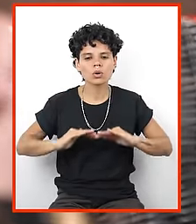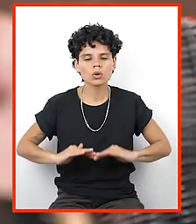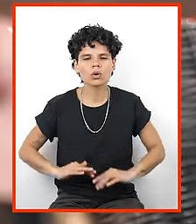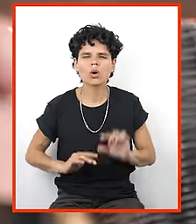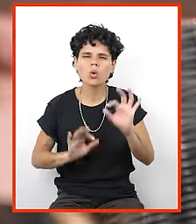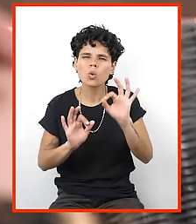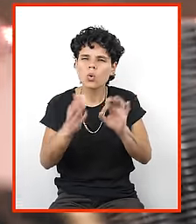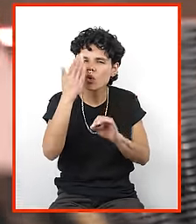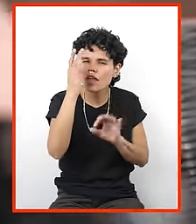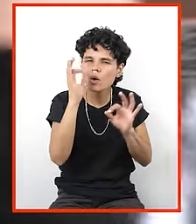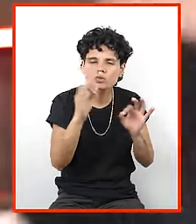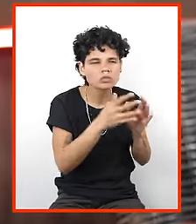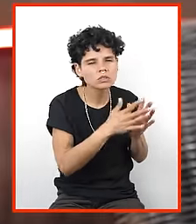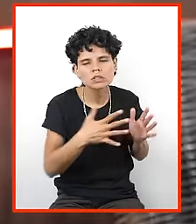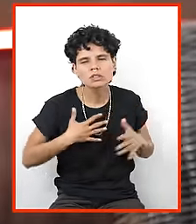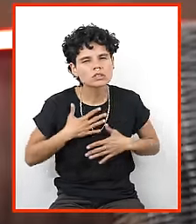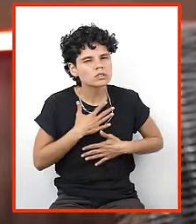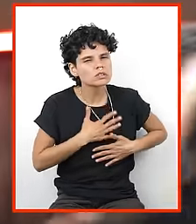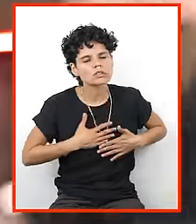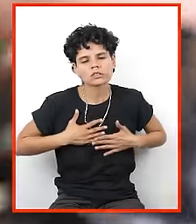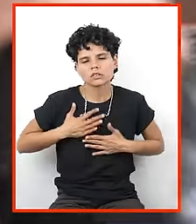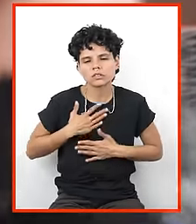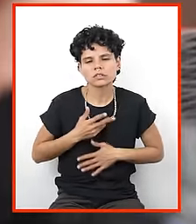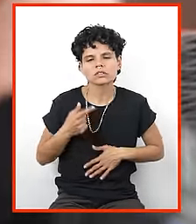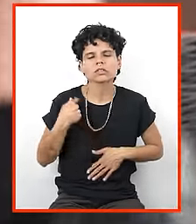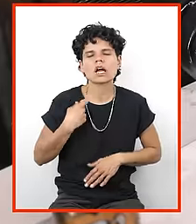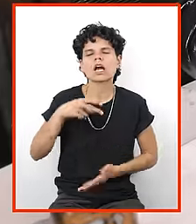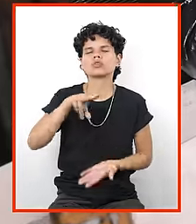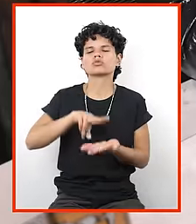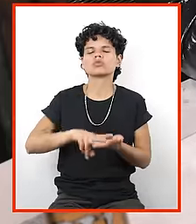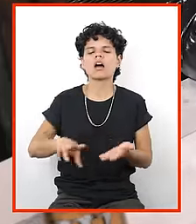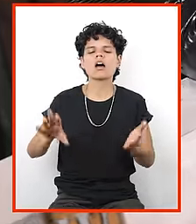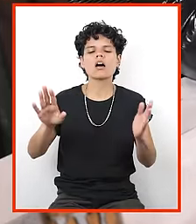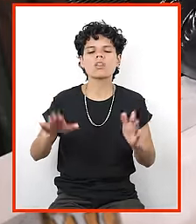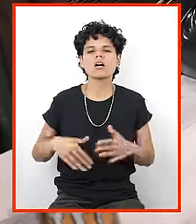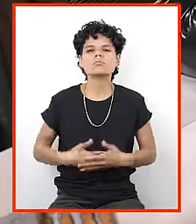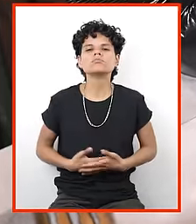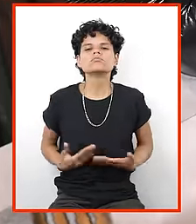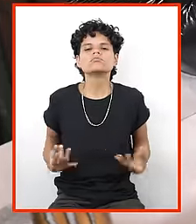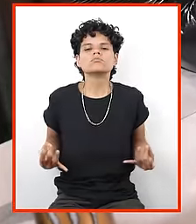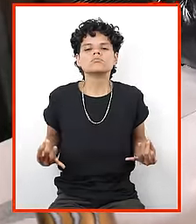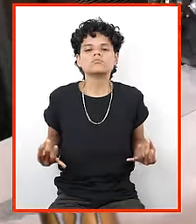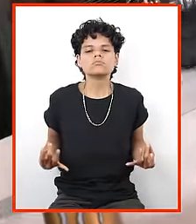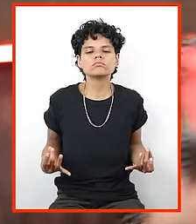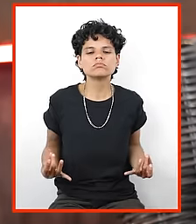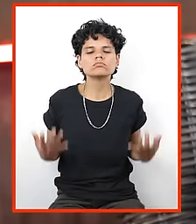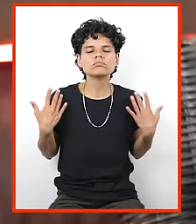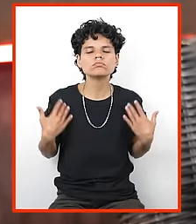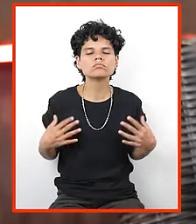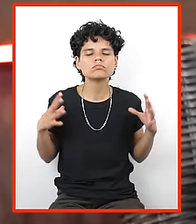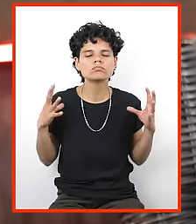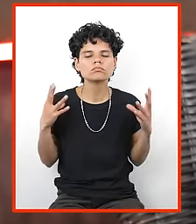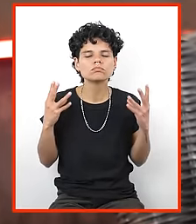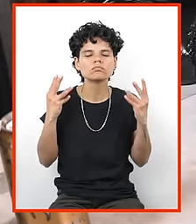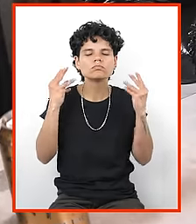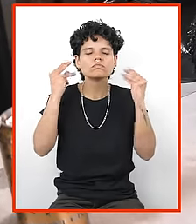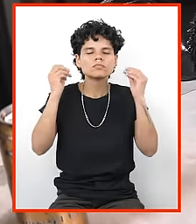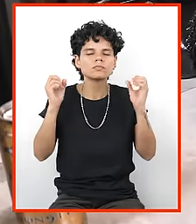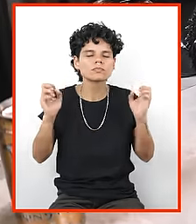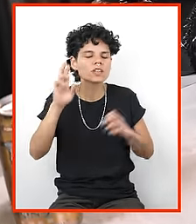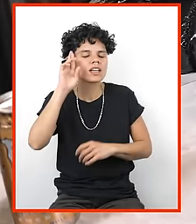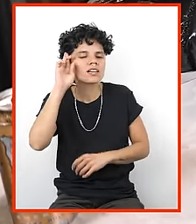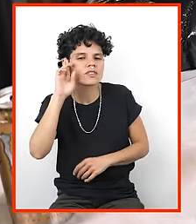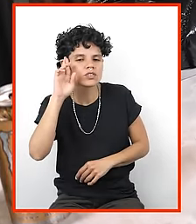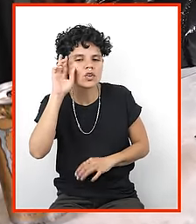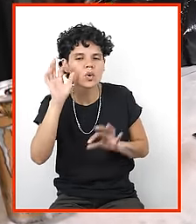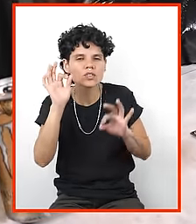que estaba como muy afectada emocionalmente. Y estaba así acostada, qué sé yo, haciendo mi meditación, escuchando la música. Y como